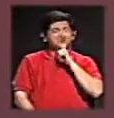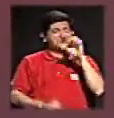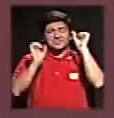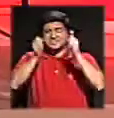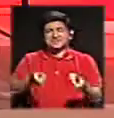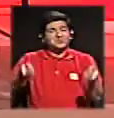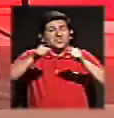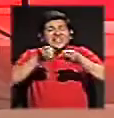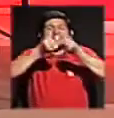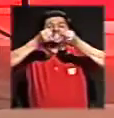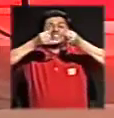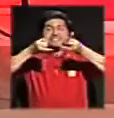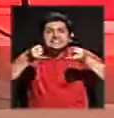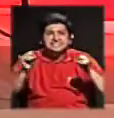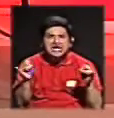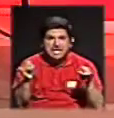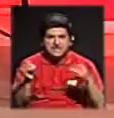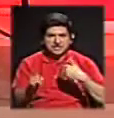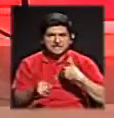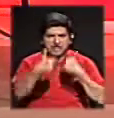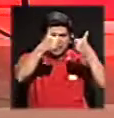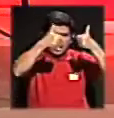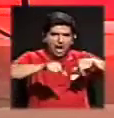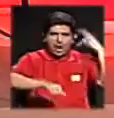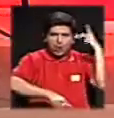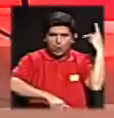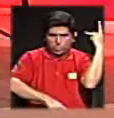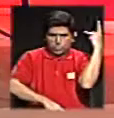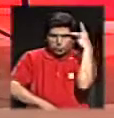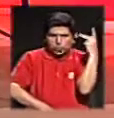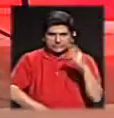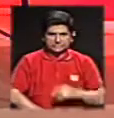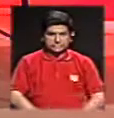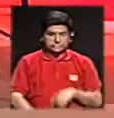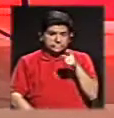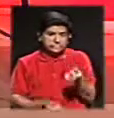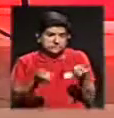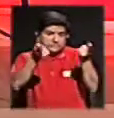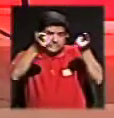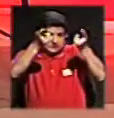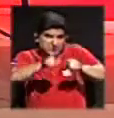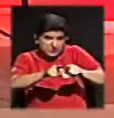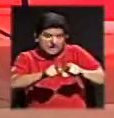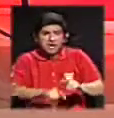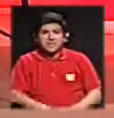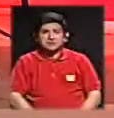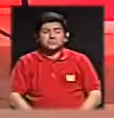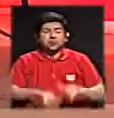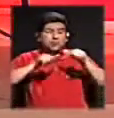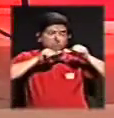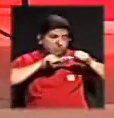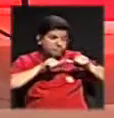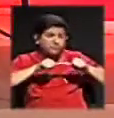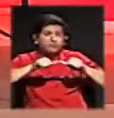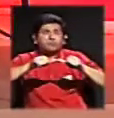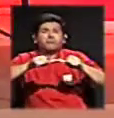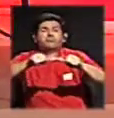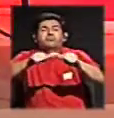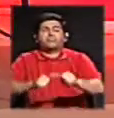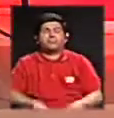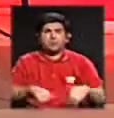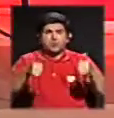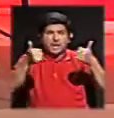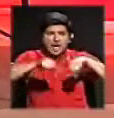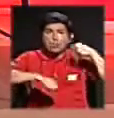va a dar sin los acuerdos políticos que sean sostenibles y que sean